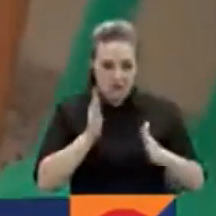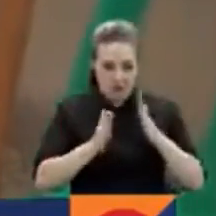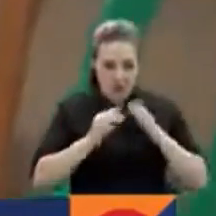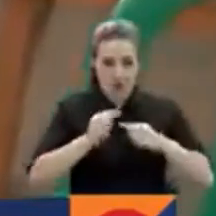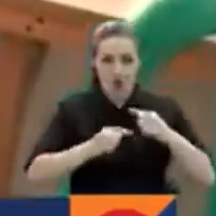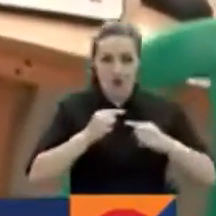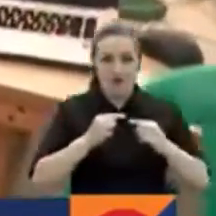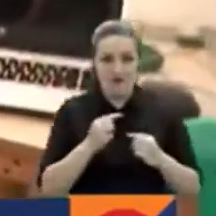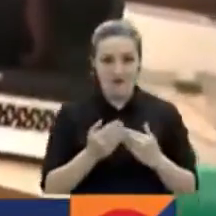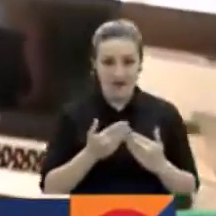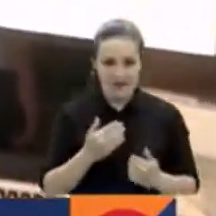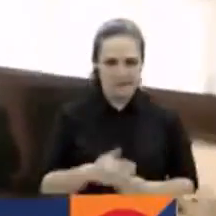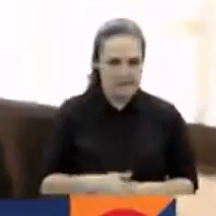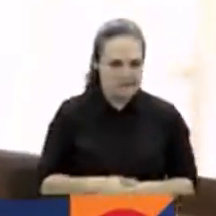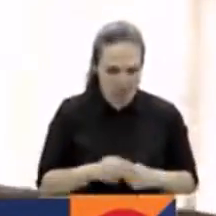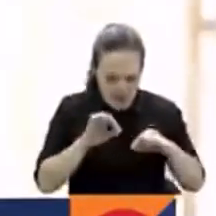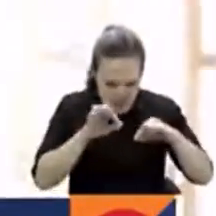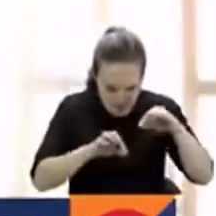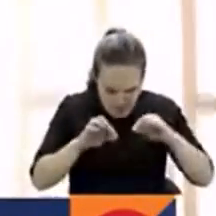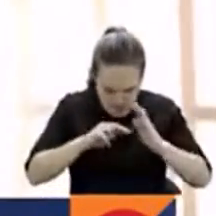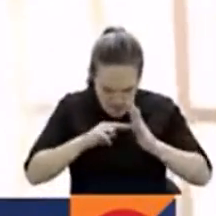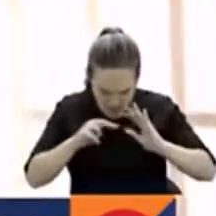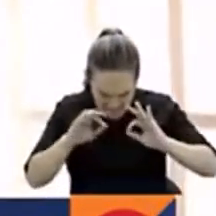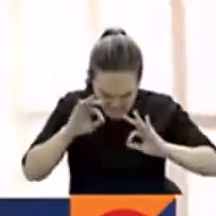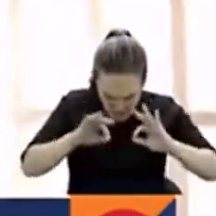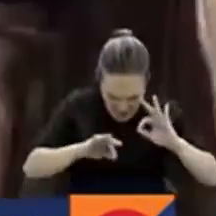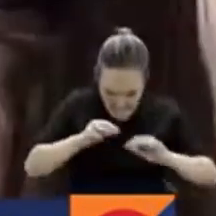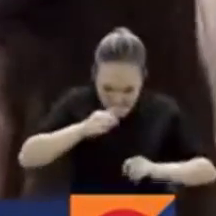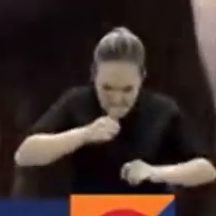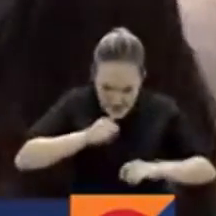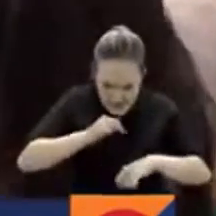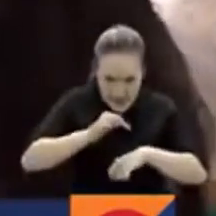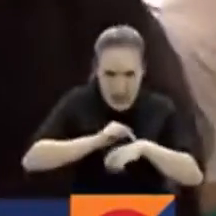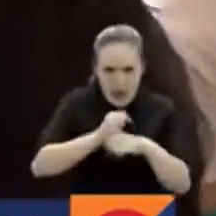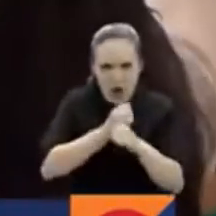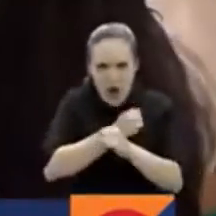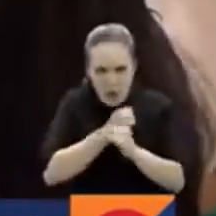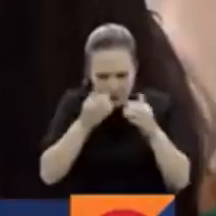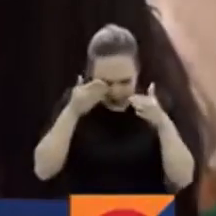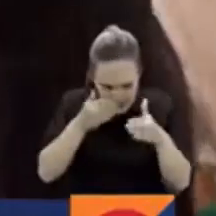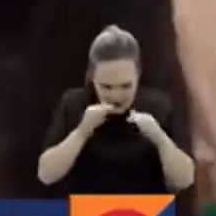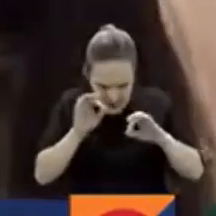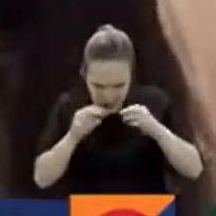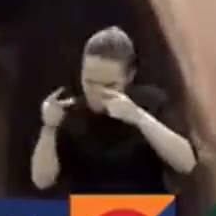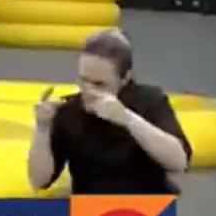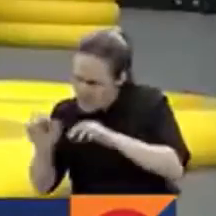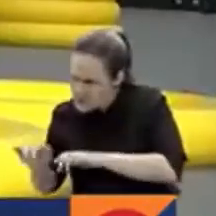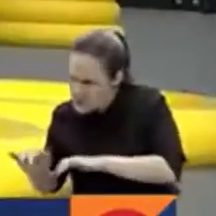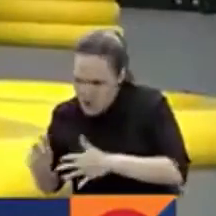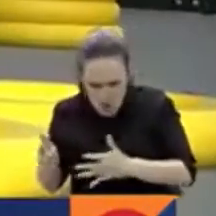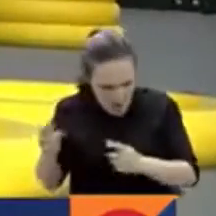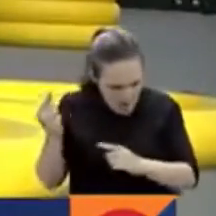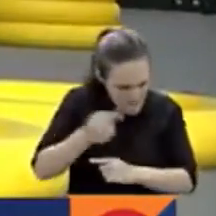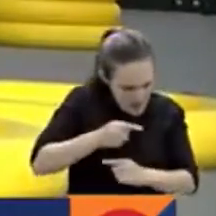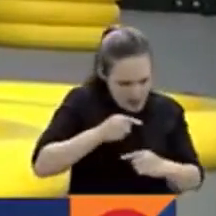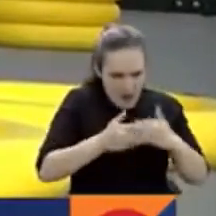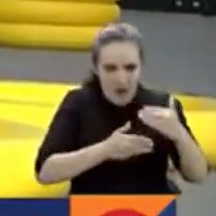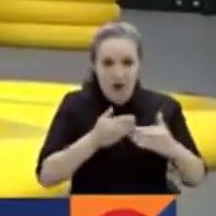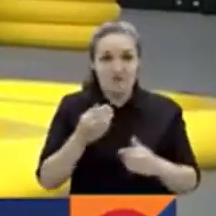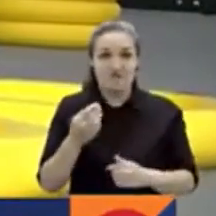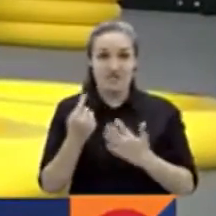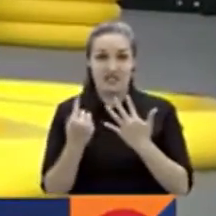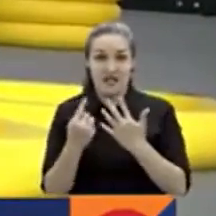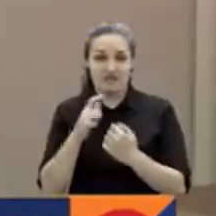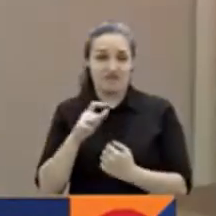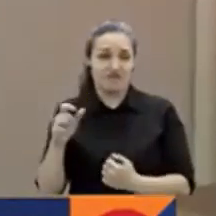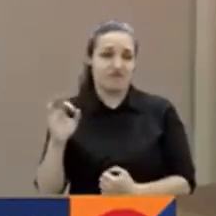es nada fácil, es un proceso que lleva tiempo, paciencia, amor y dedicación que estos 6 competidores tienen de sobra.